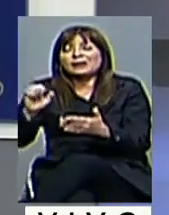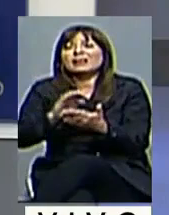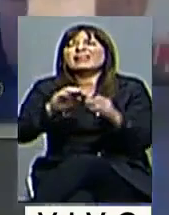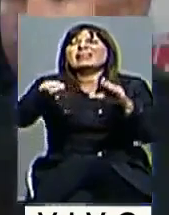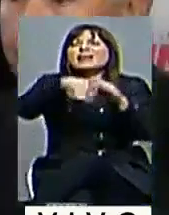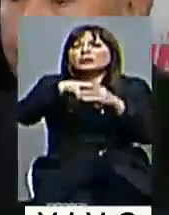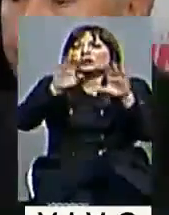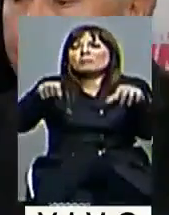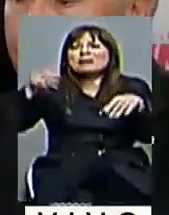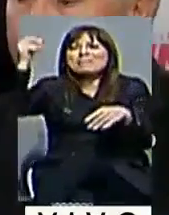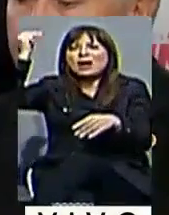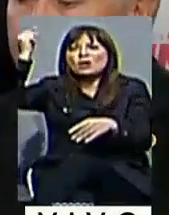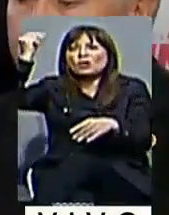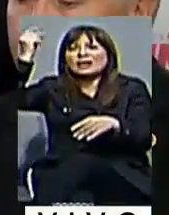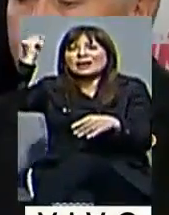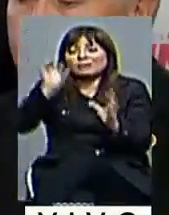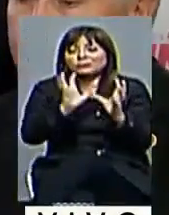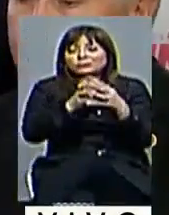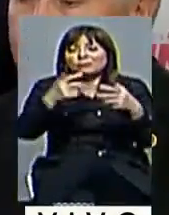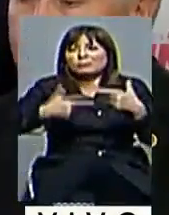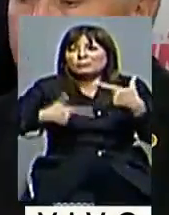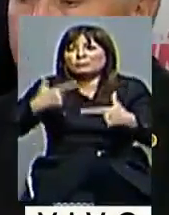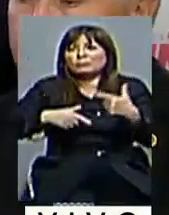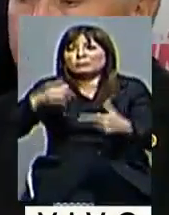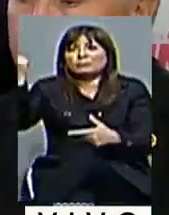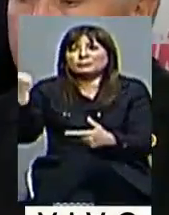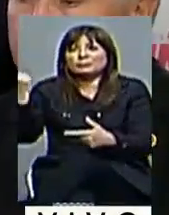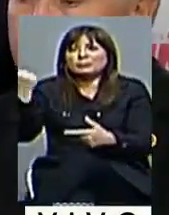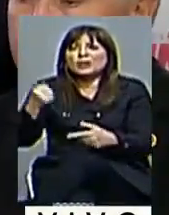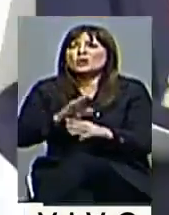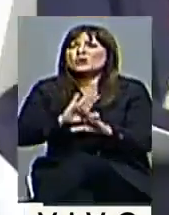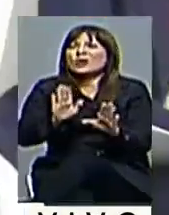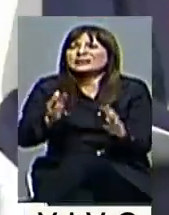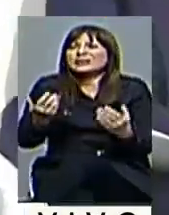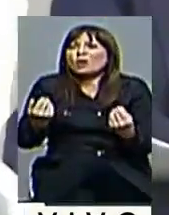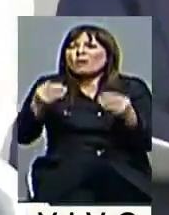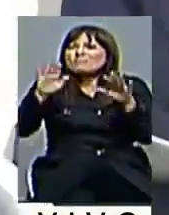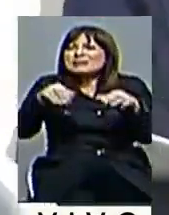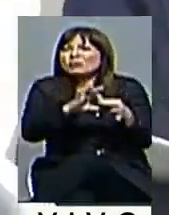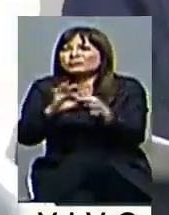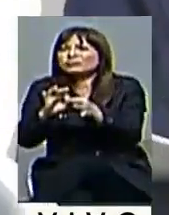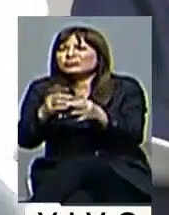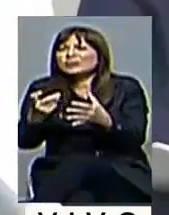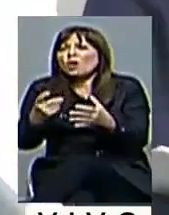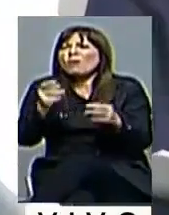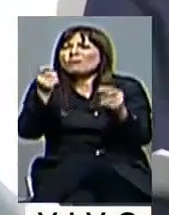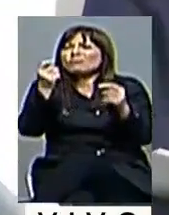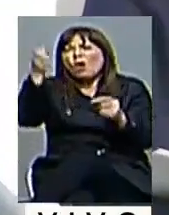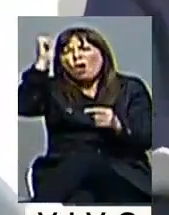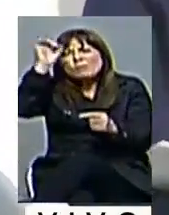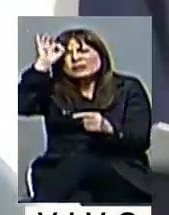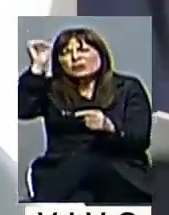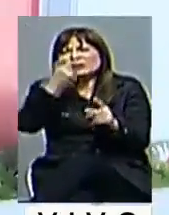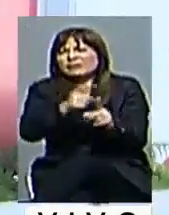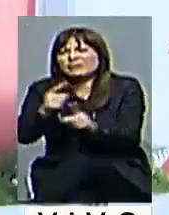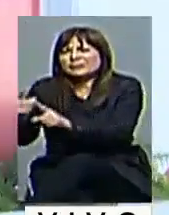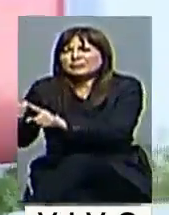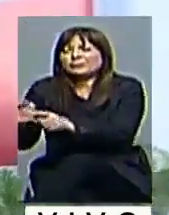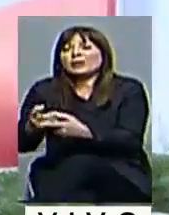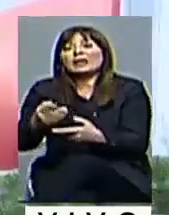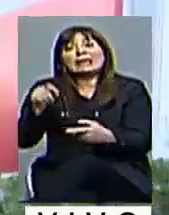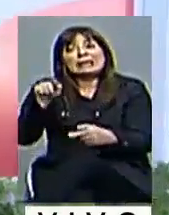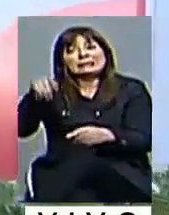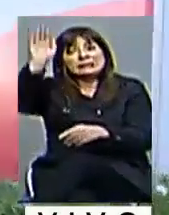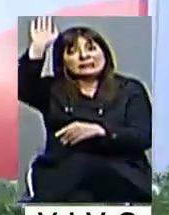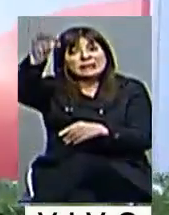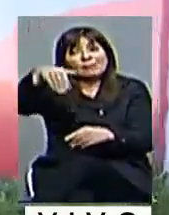de la misma lógica del conglomerado político de Sebastián Piñera no se dan en el mismo sentido, o sea, hay opiniones distintas. Este llamado de gobierno de unidad es